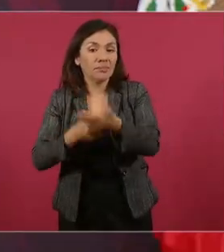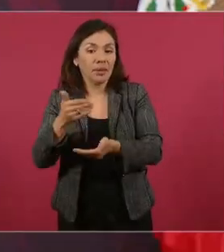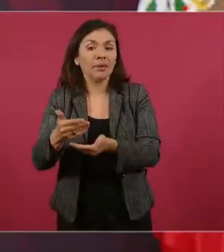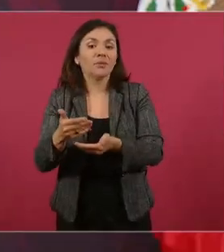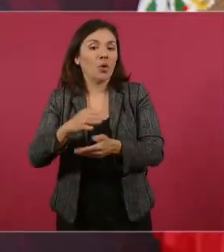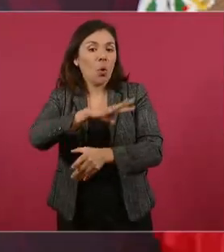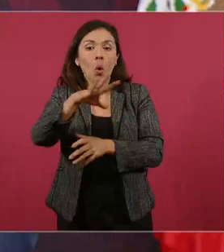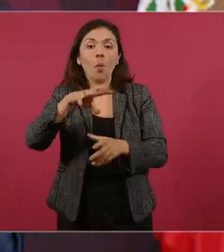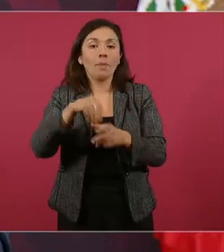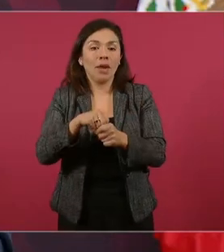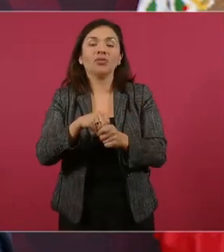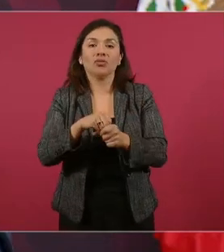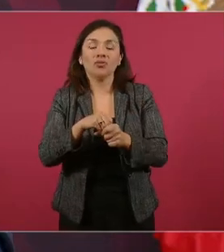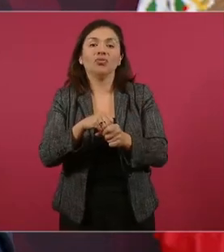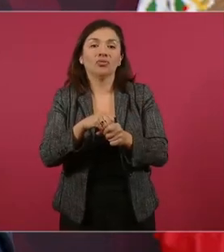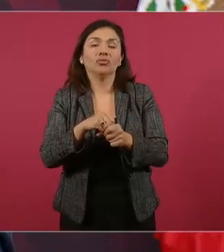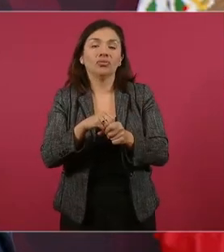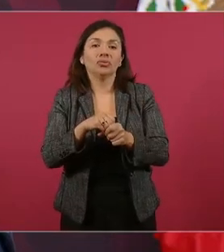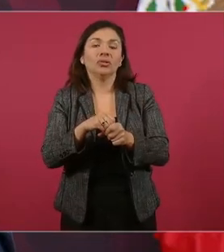todo el sistema de salud.